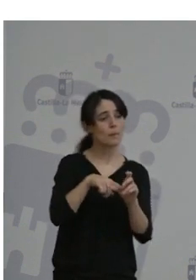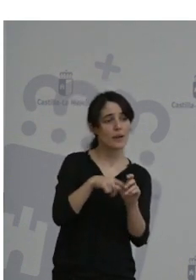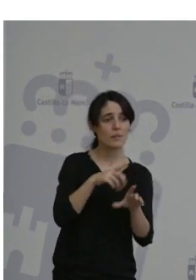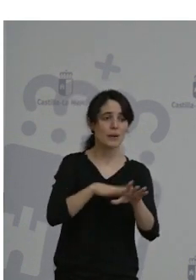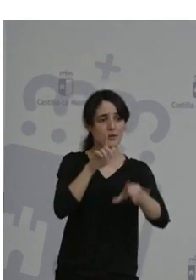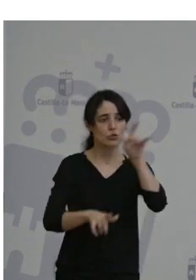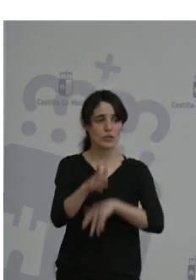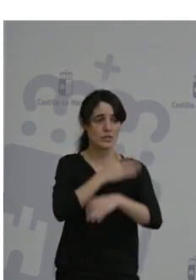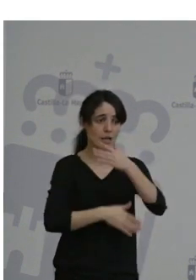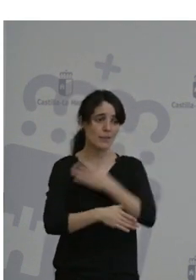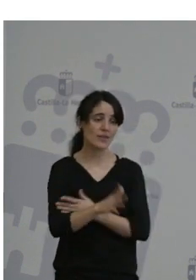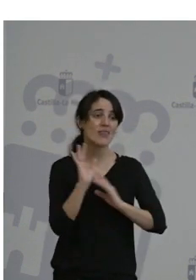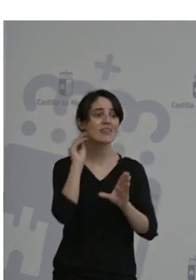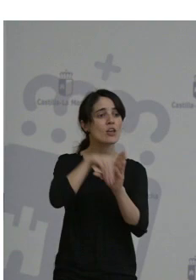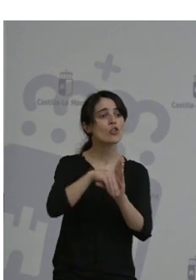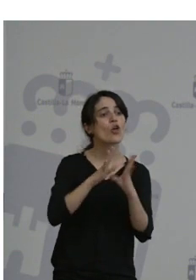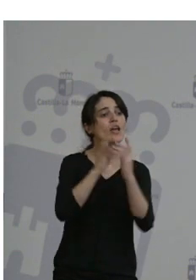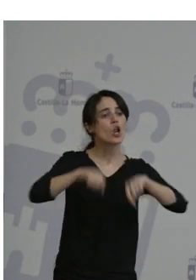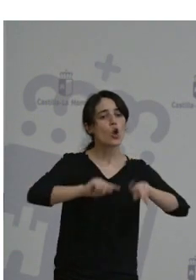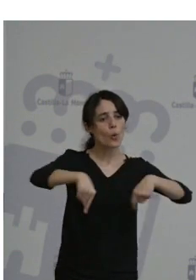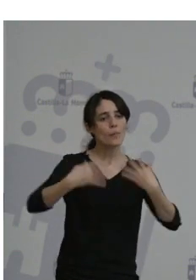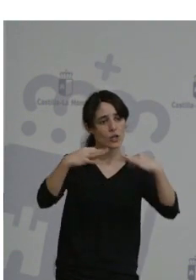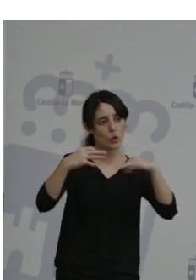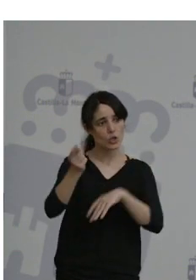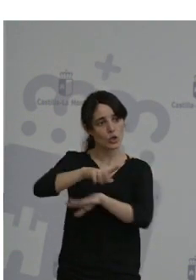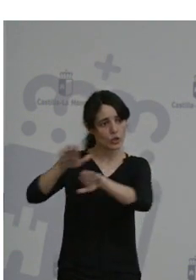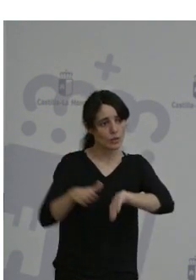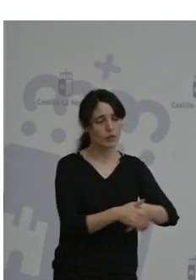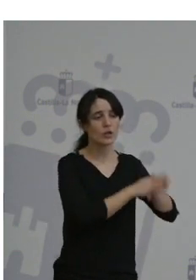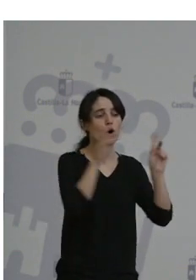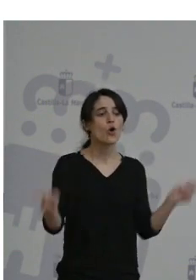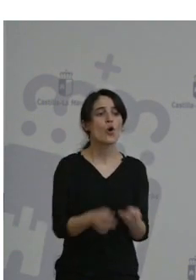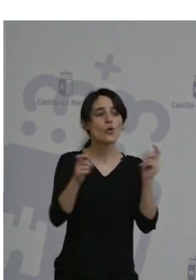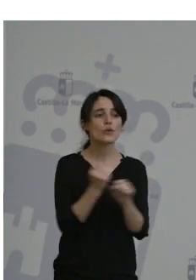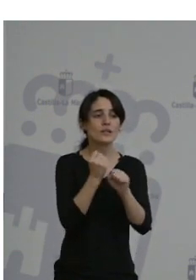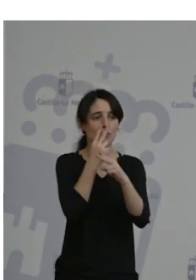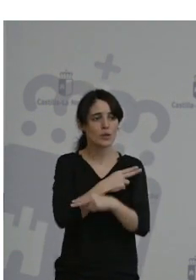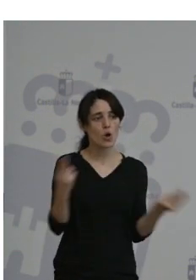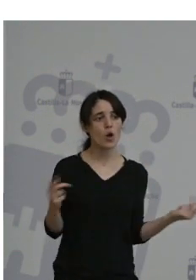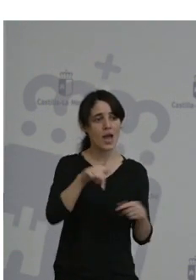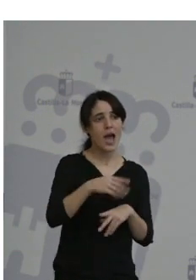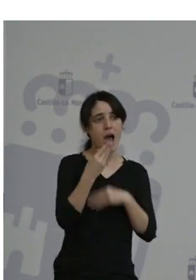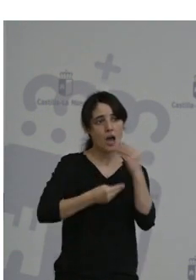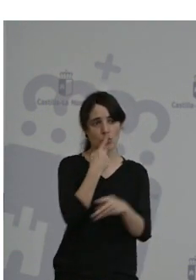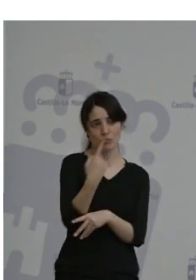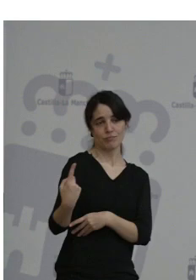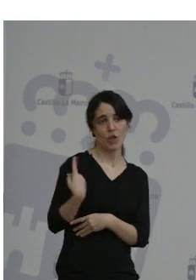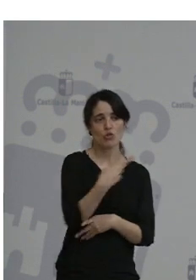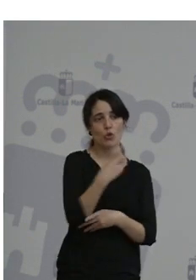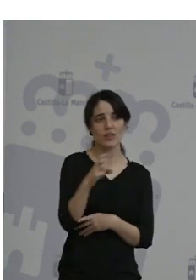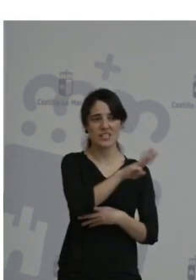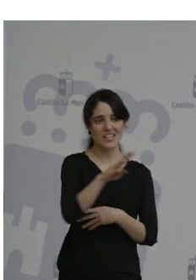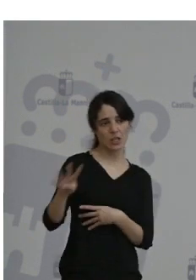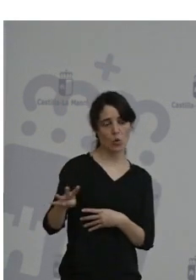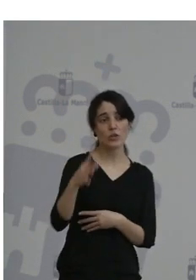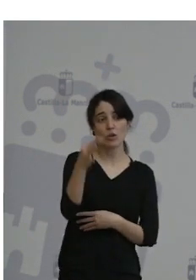Convenio Único. Y el Real Decreto de Oferta de Empleo Público para el año 2019 ha reservado 234. En total,